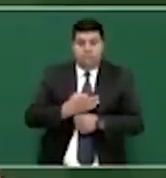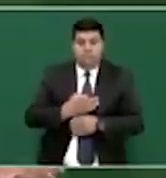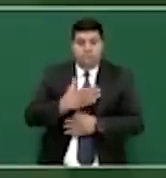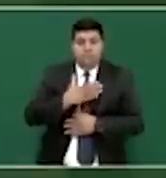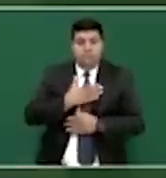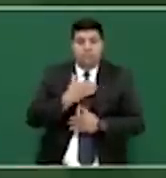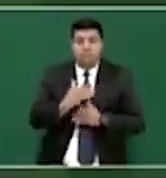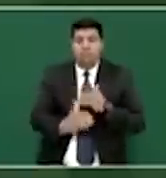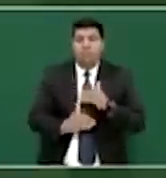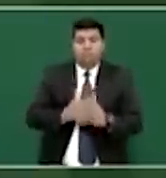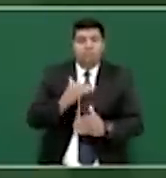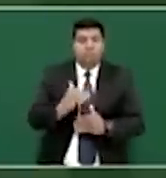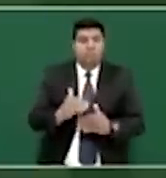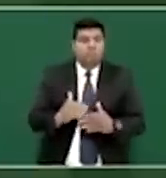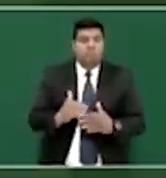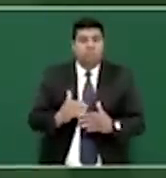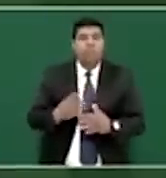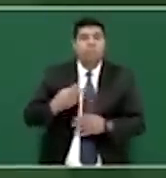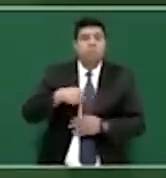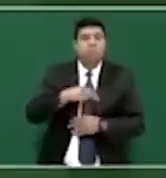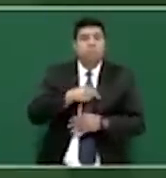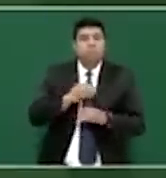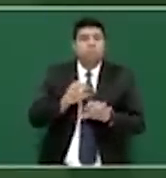el utilizar